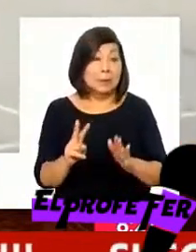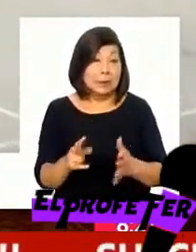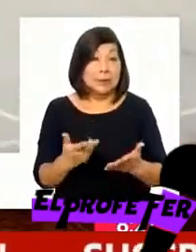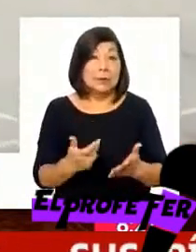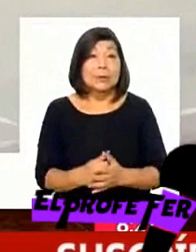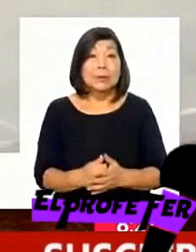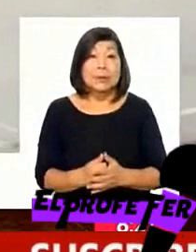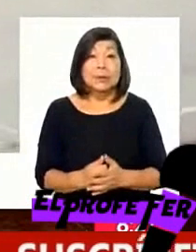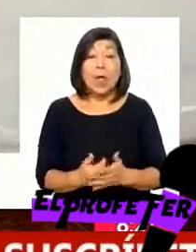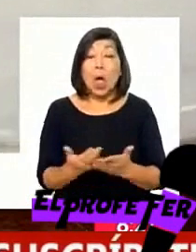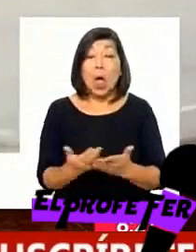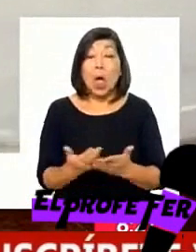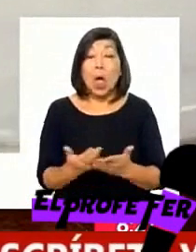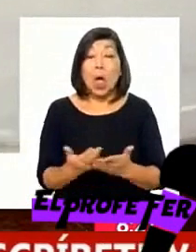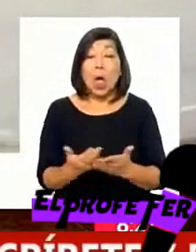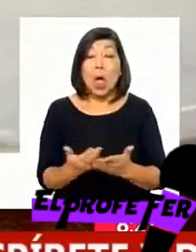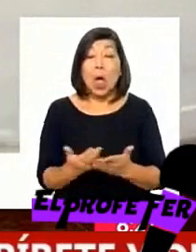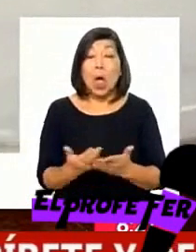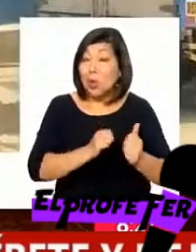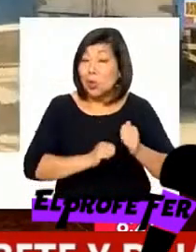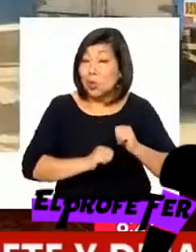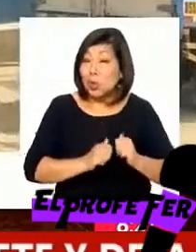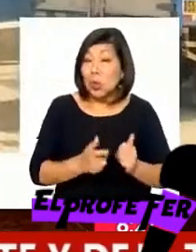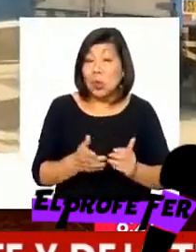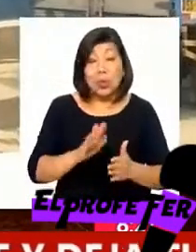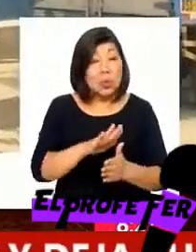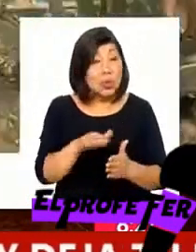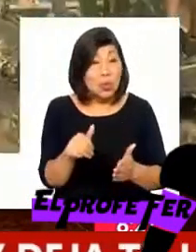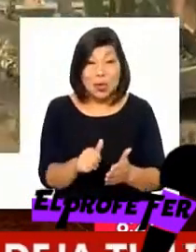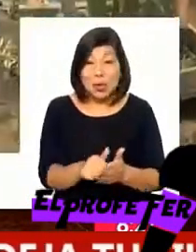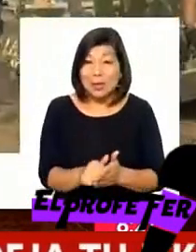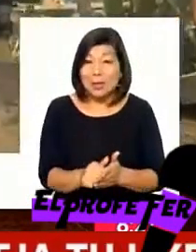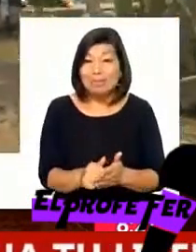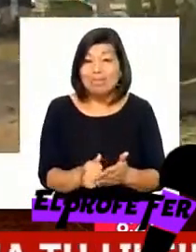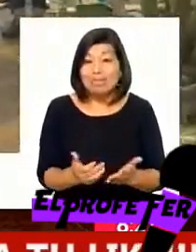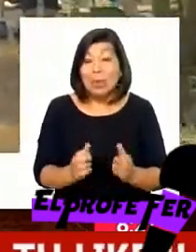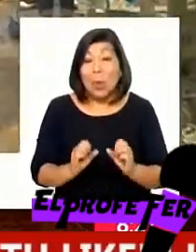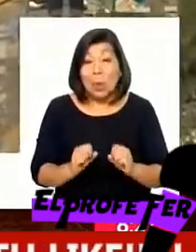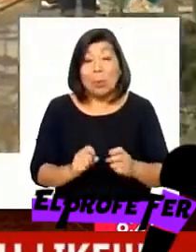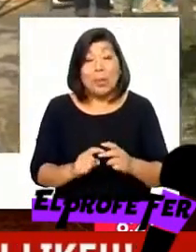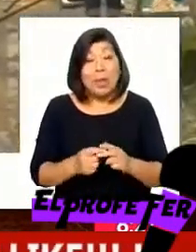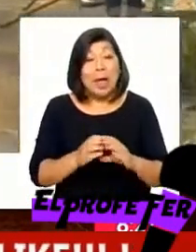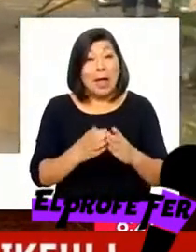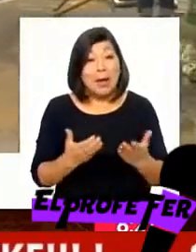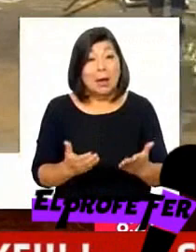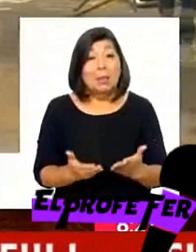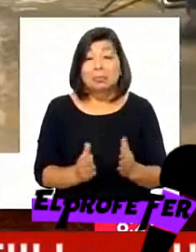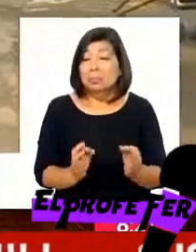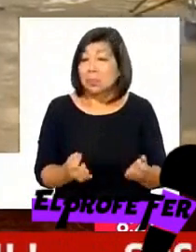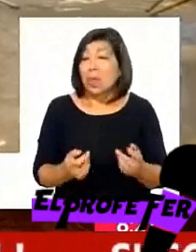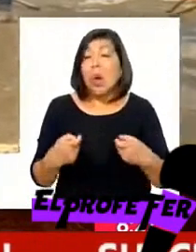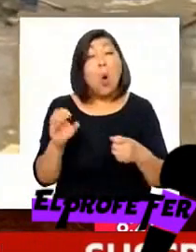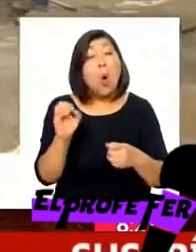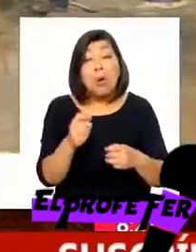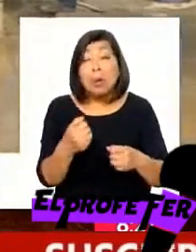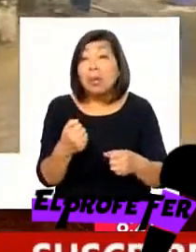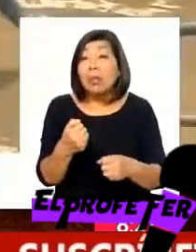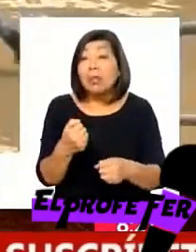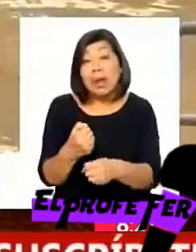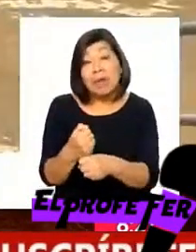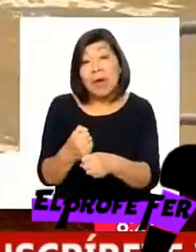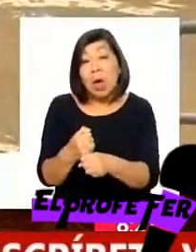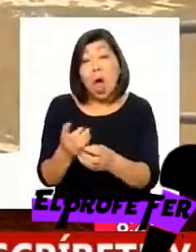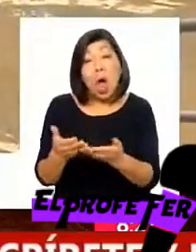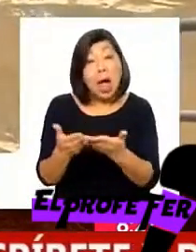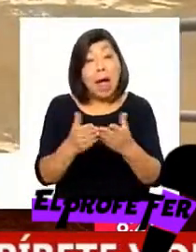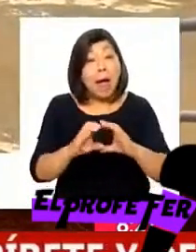alumnos de los centros educativos que han sido afectados en su totalidad puedan iniciar las clases en forma virtual. Sabemos